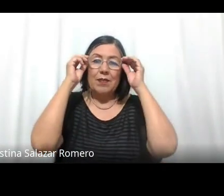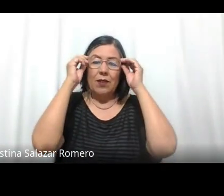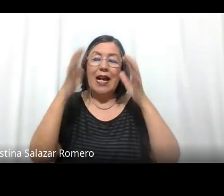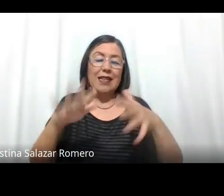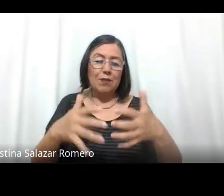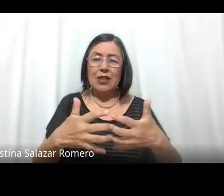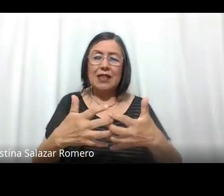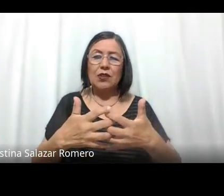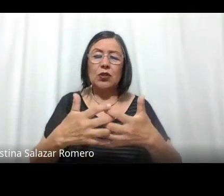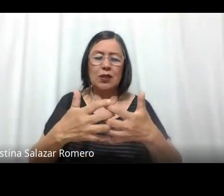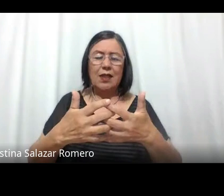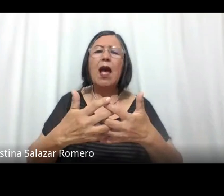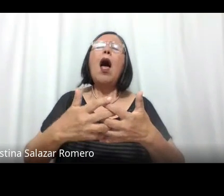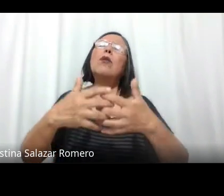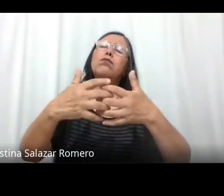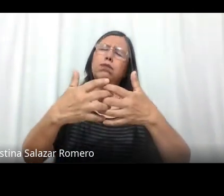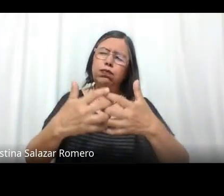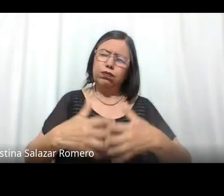identificar. Pero aquí puedo hacer las dos, ¿sí?